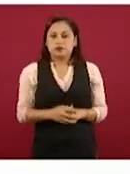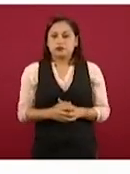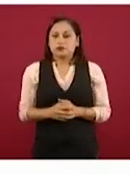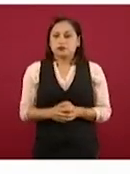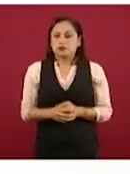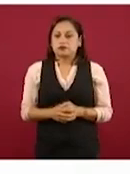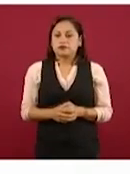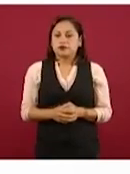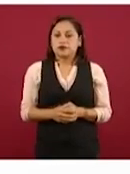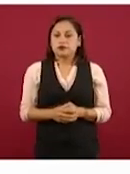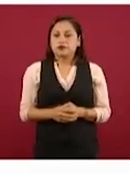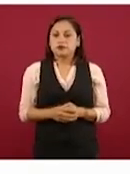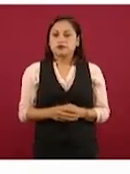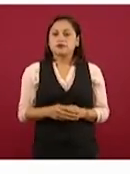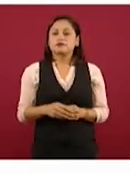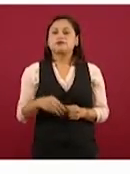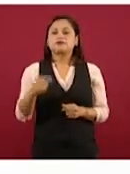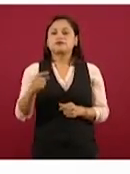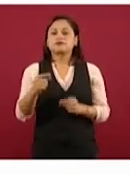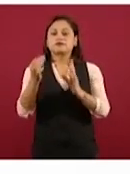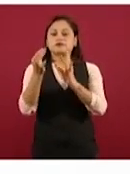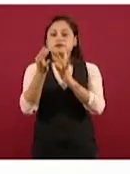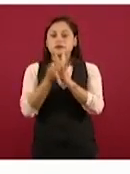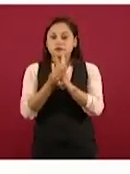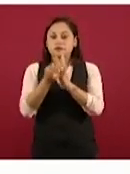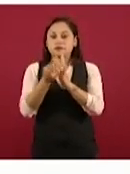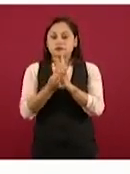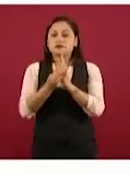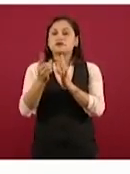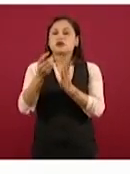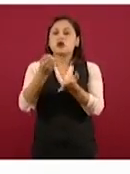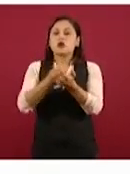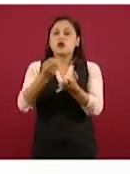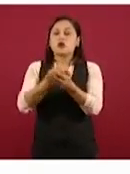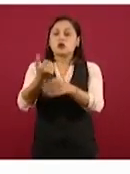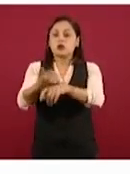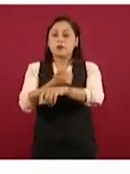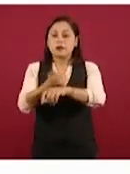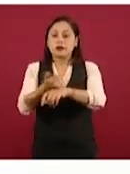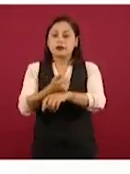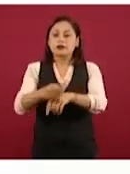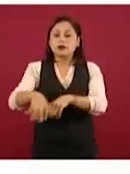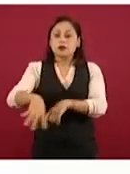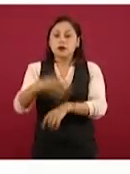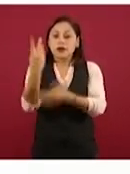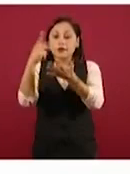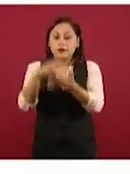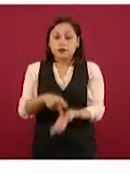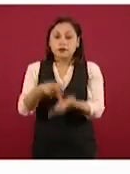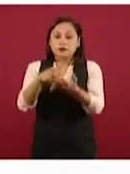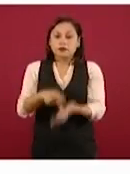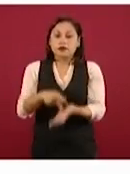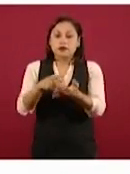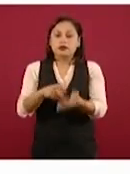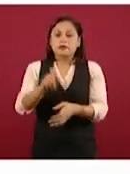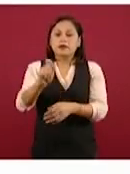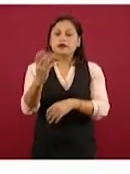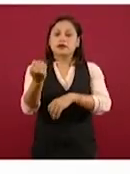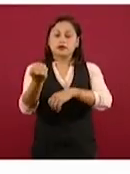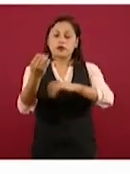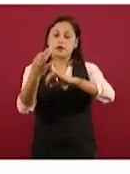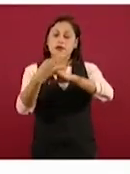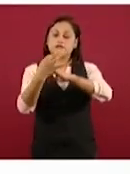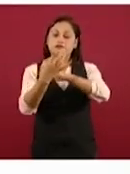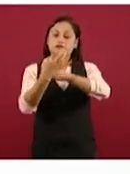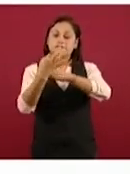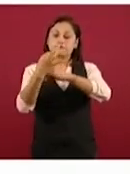ahí tenemos un anillo de doble alianza en oro amarillo de 14 quilates con 29 diamantes y cuyo